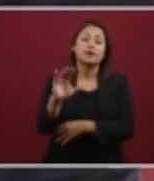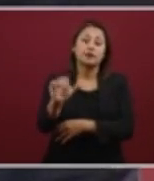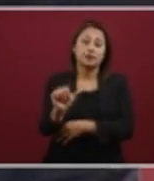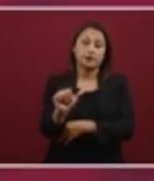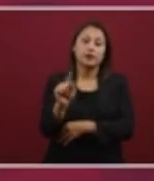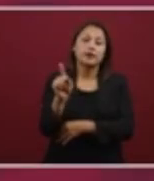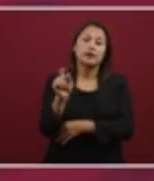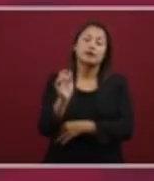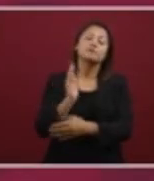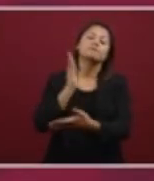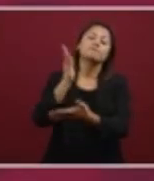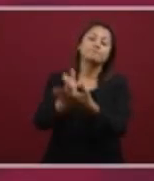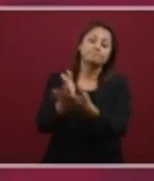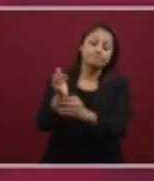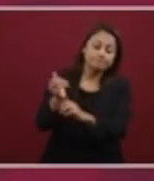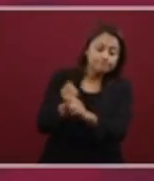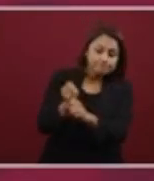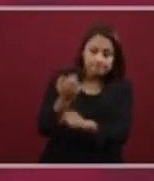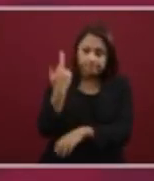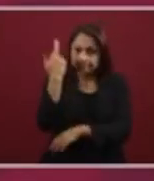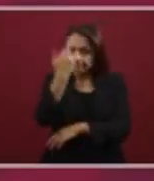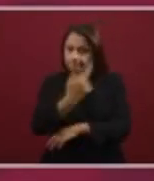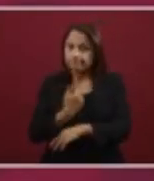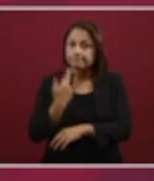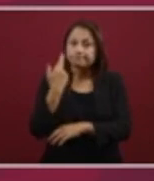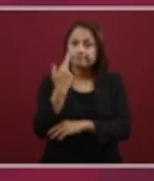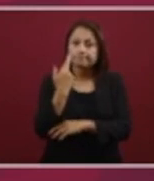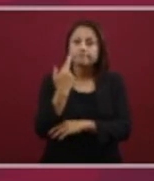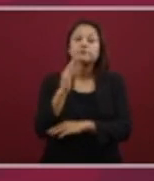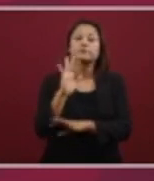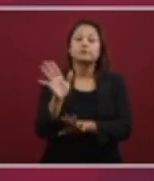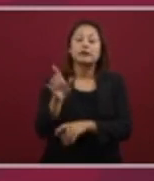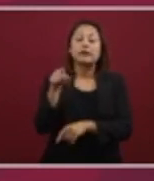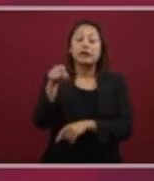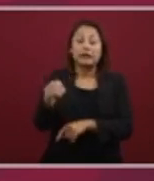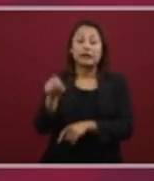revisar. Ya con Salamanca sería